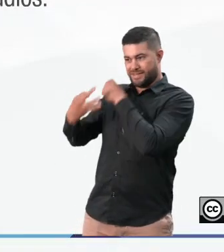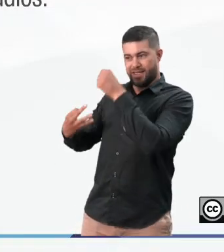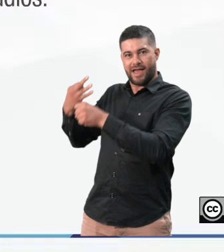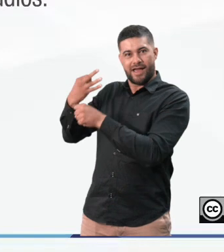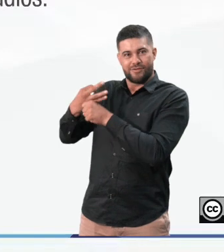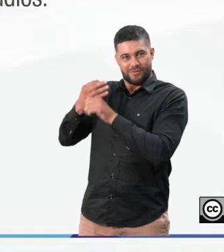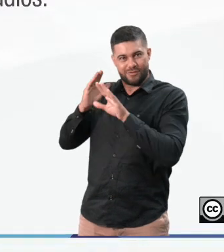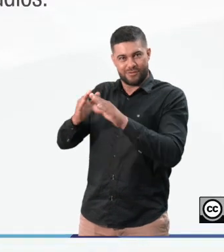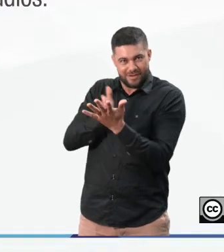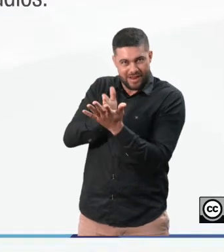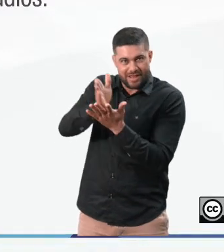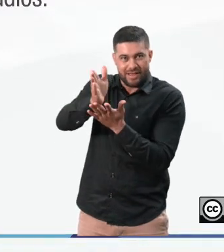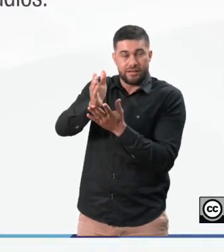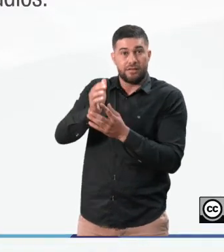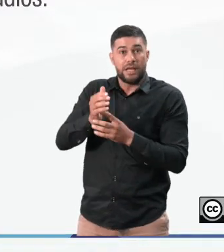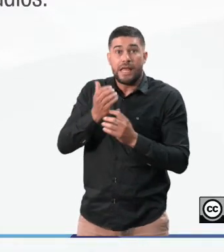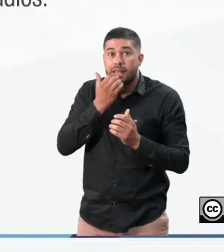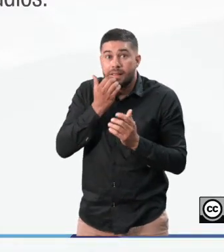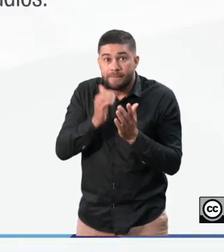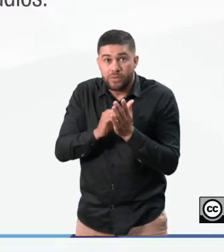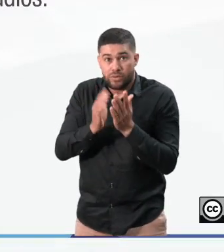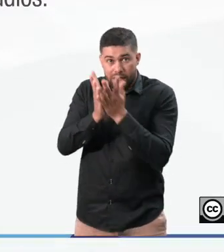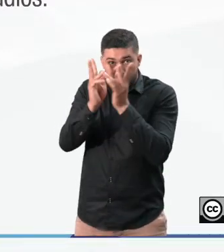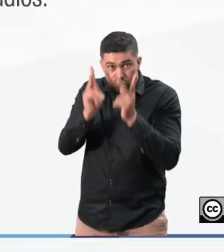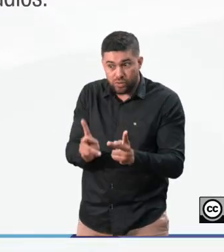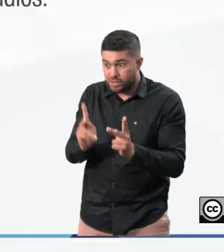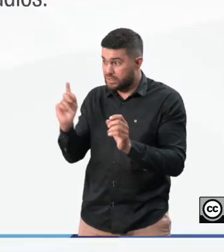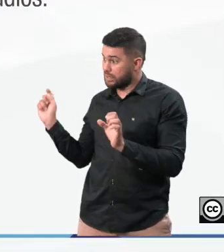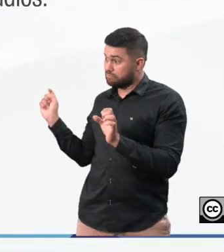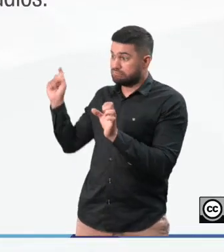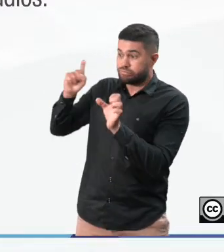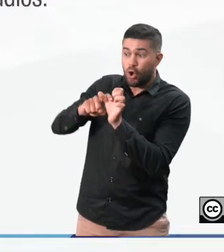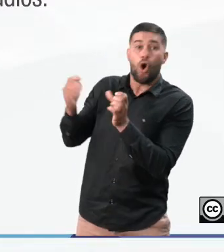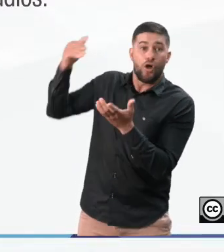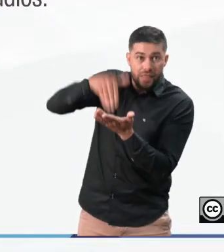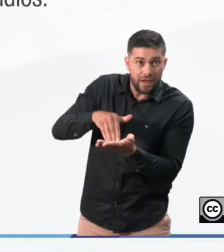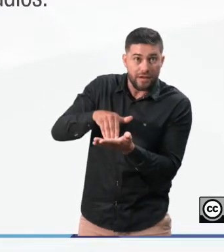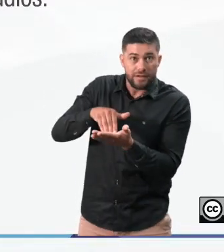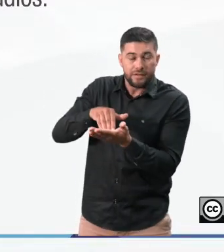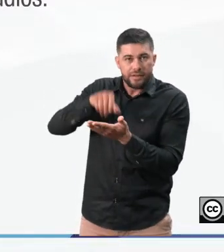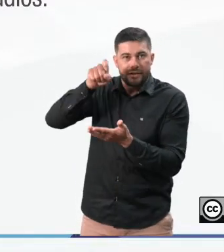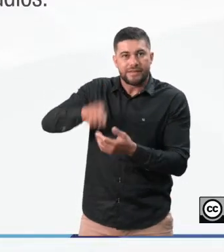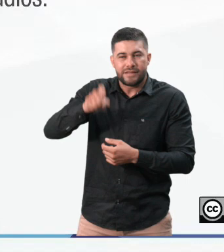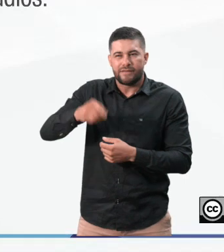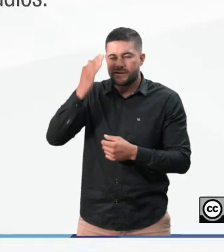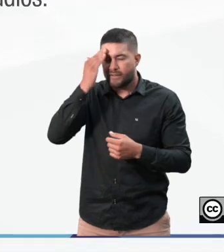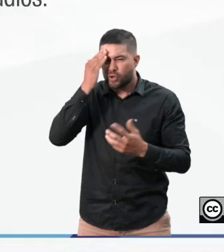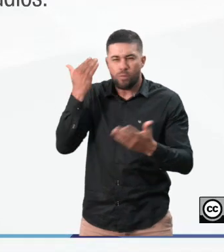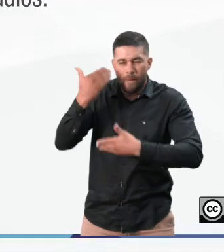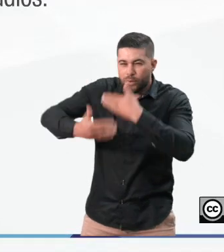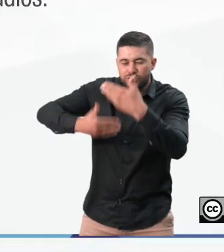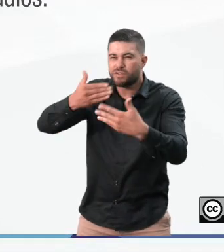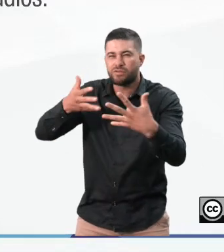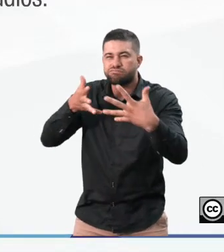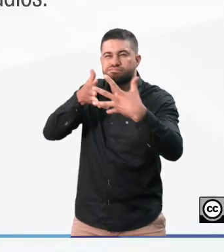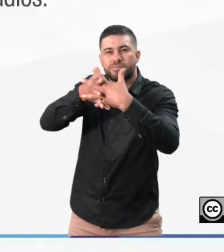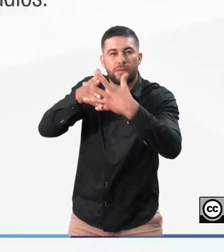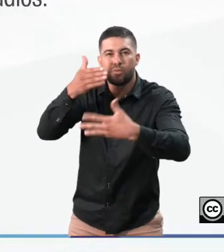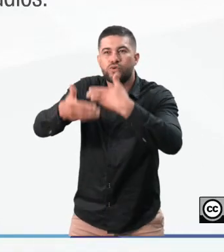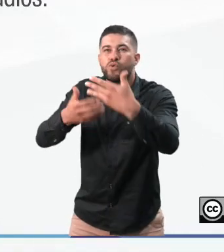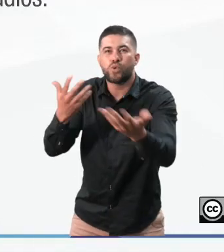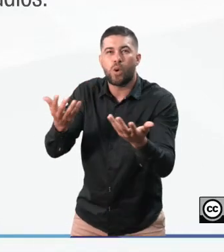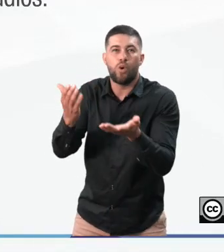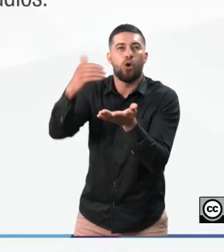estudiante que registre hasta dos materias en su semestre cancela el equivalente al 50% del valor